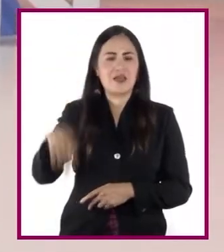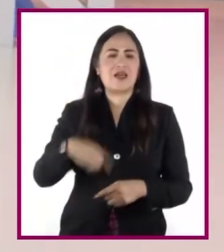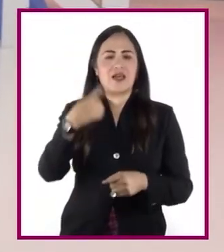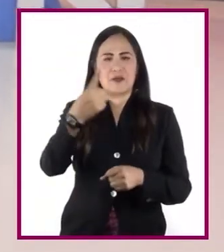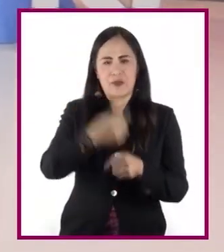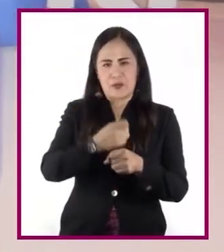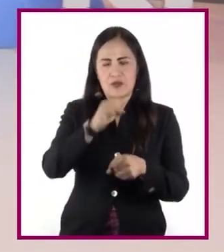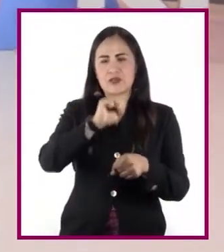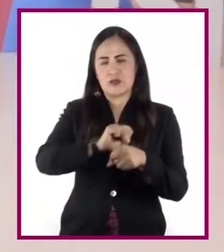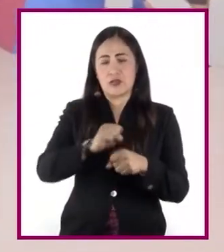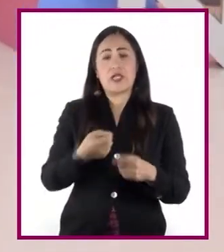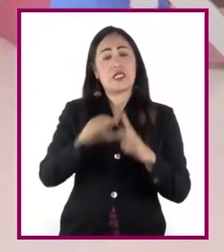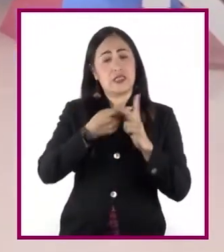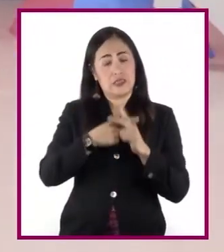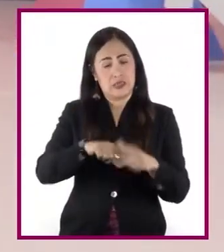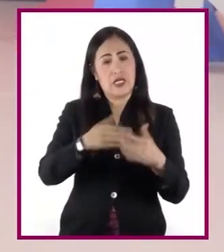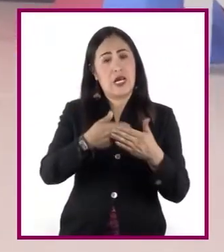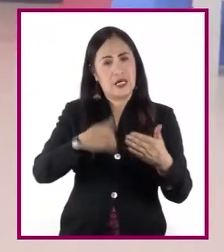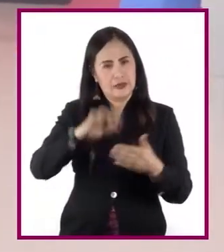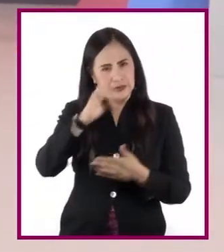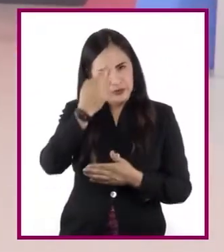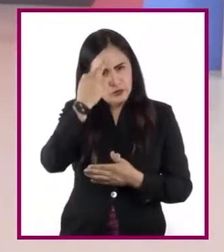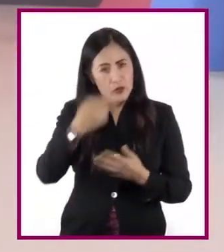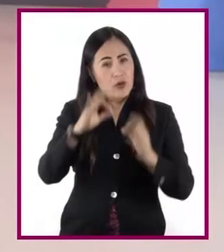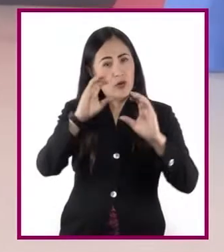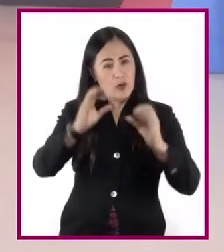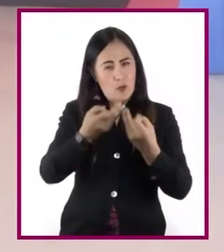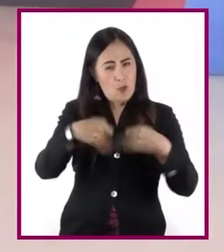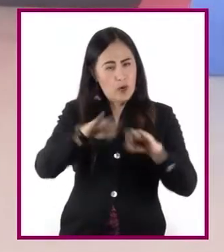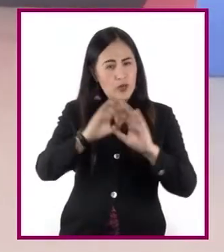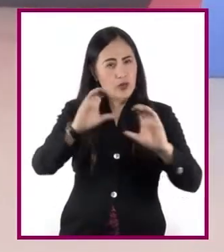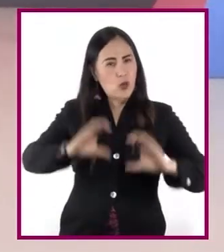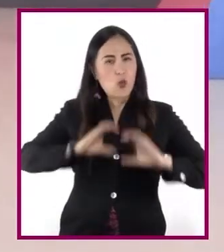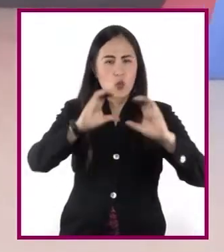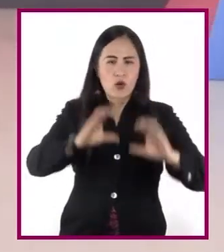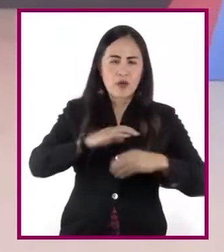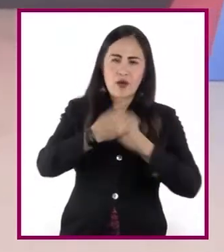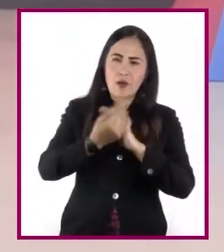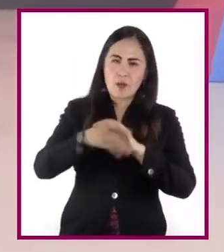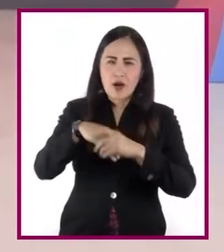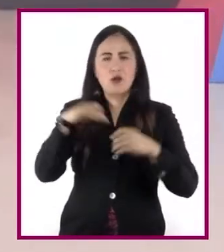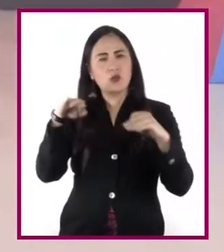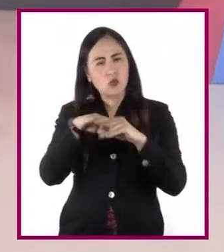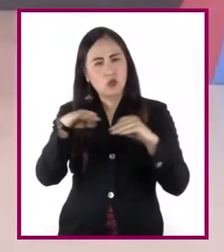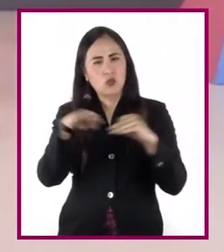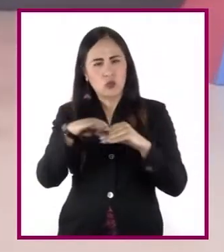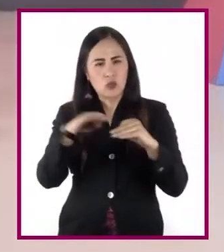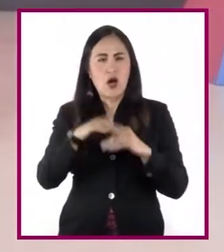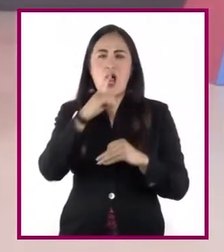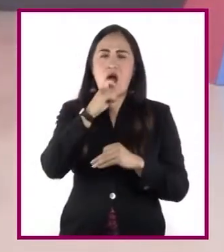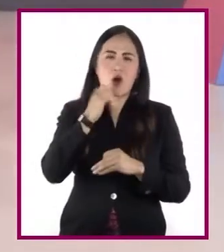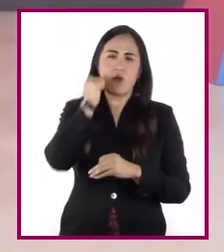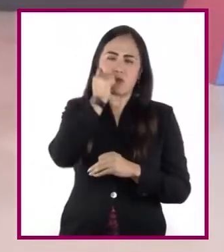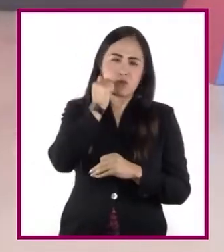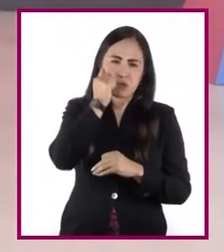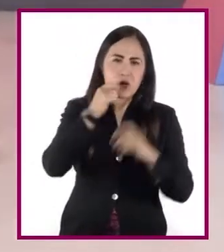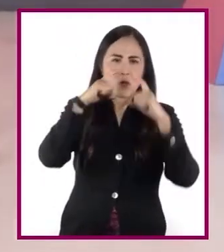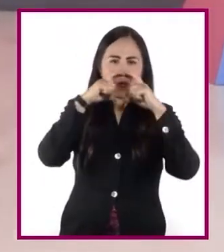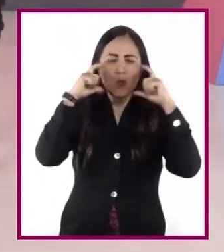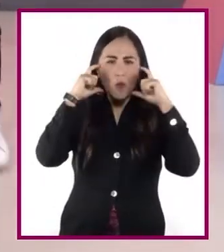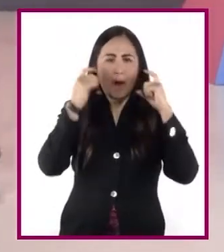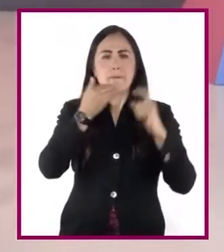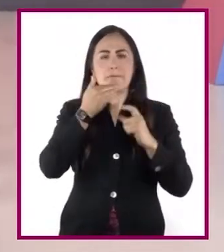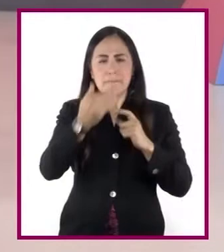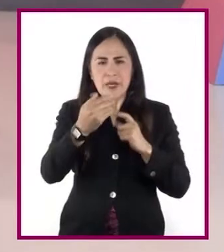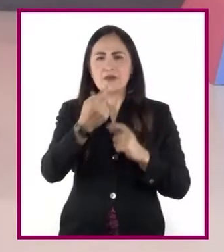recuerdo que debemos seguir cuidándonos, lavando frecuentemente nuestras manos con agua y abundante jabón, usando el cubrebocas adecuadamente de